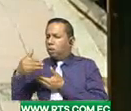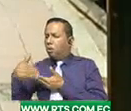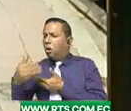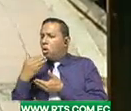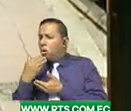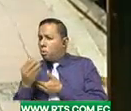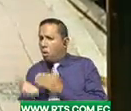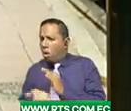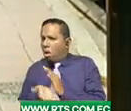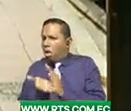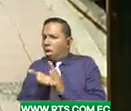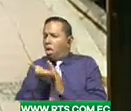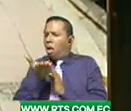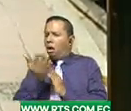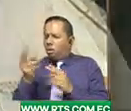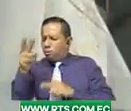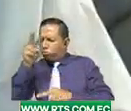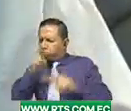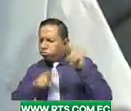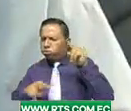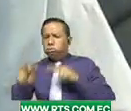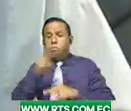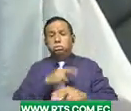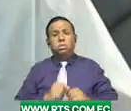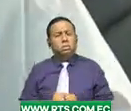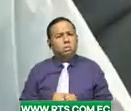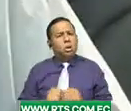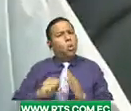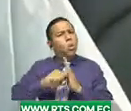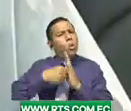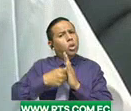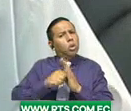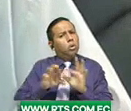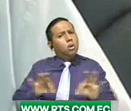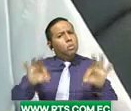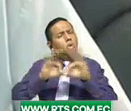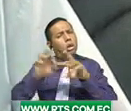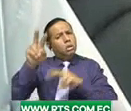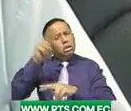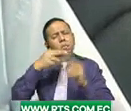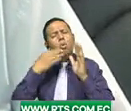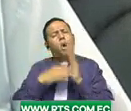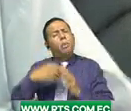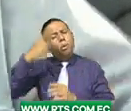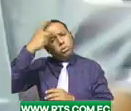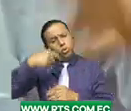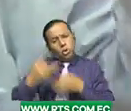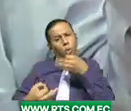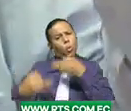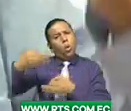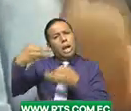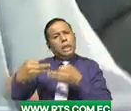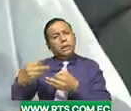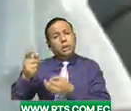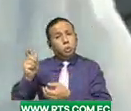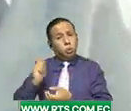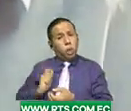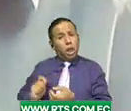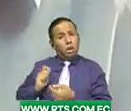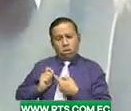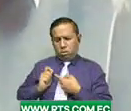desde la Contraloría General del Estado. Porque no puede ser pues que un juez con el sueldo que gana tenga 3, 4